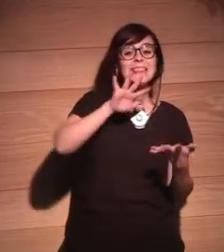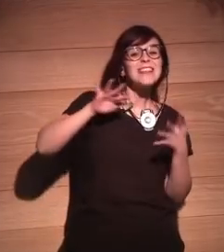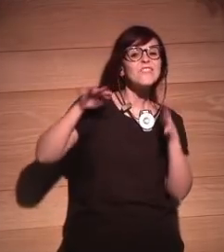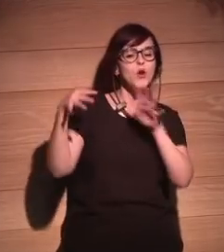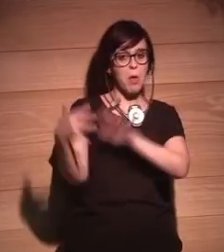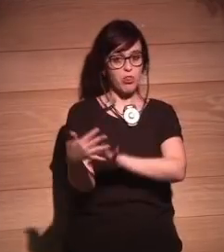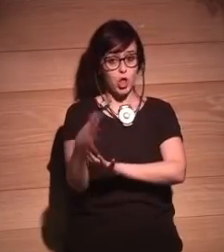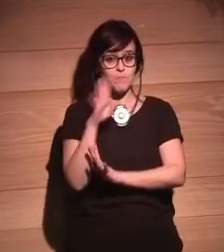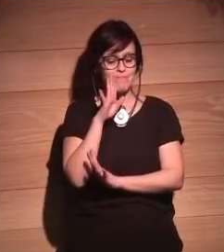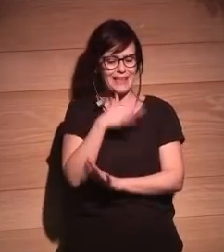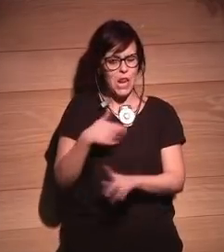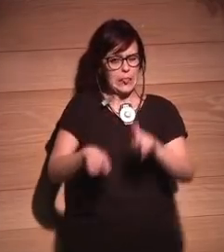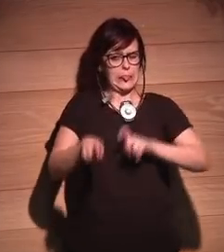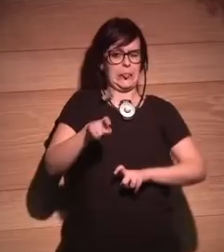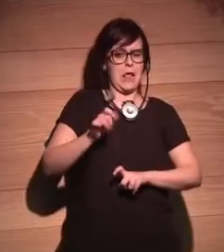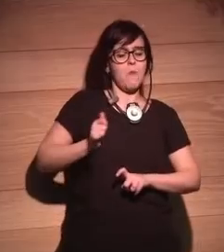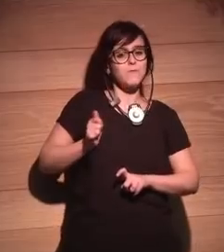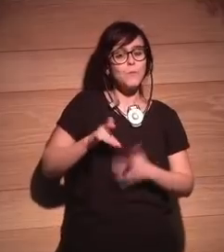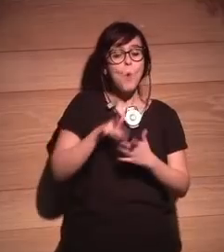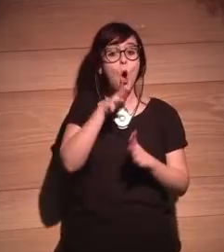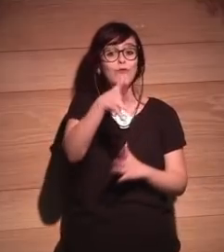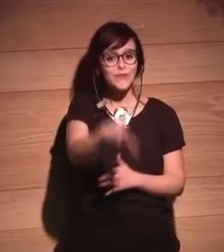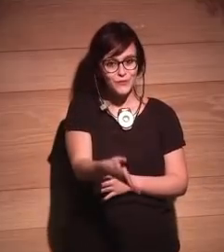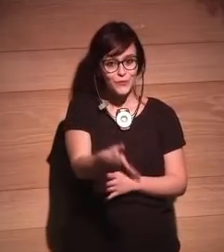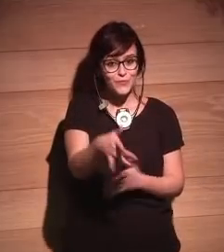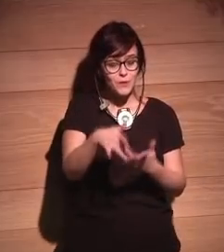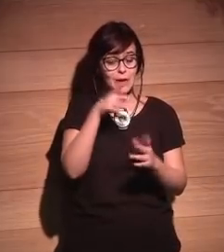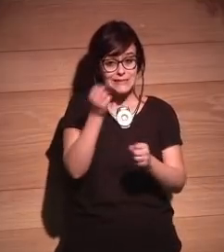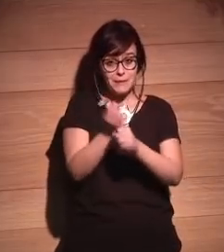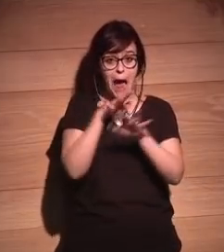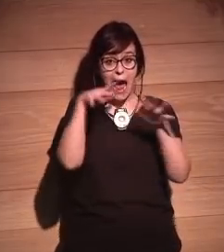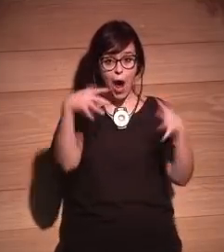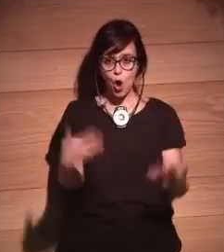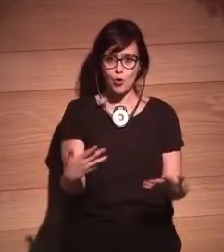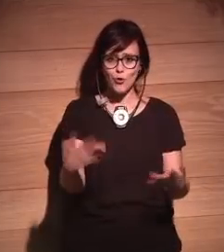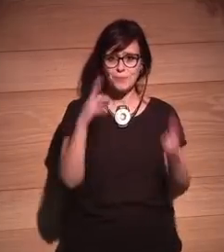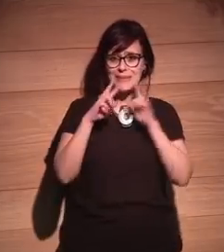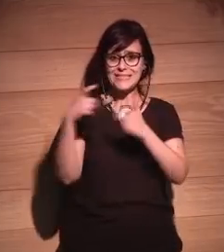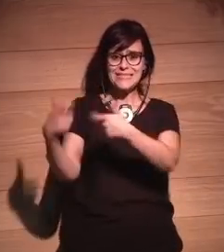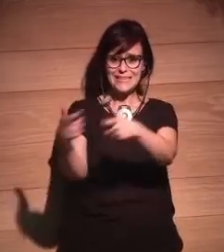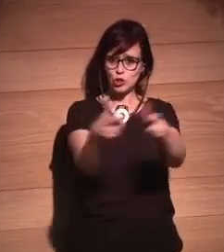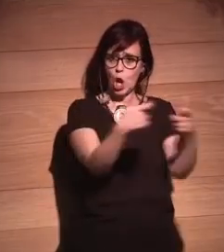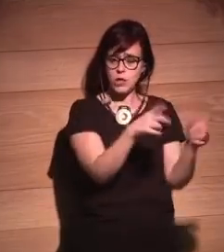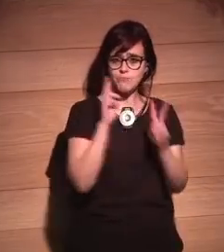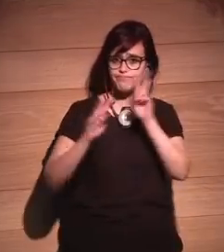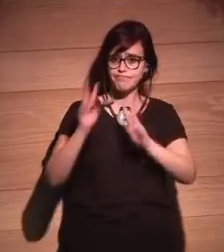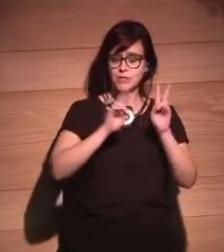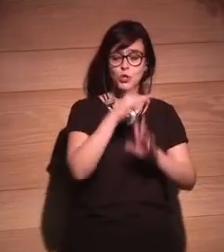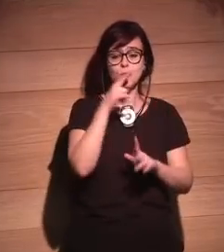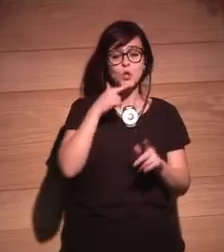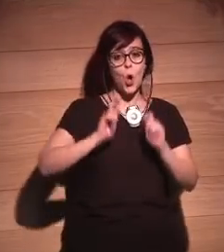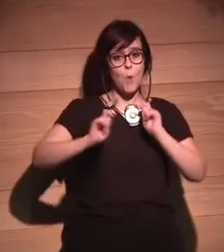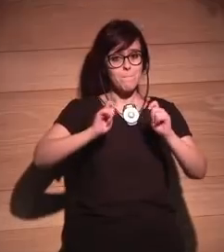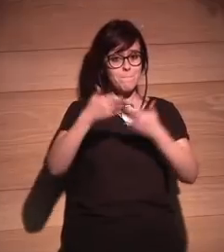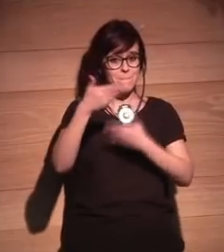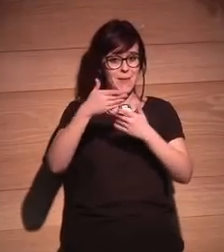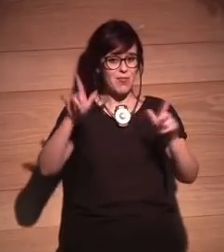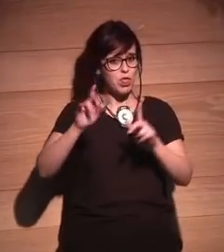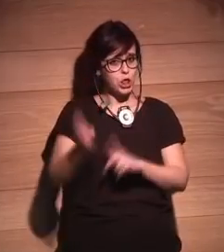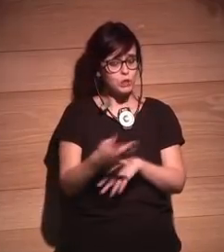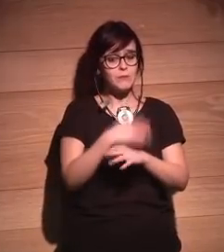por un motivo, que es que yo creo en el trabajo que tengo actualmente veo muchos sectores y provengo del sector de los medios, que es donde